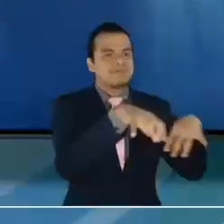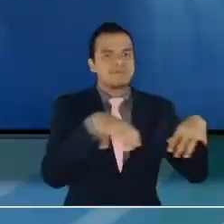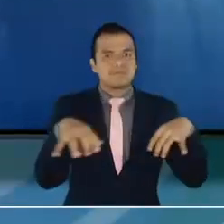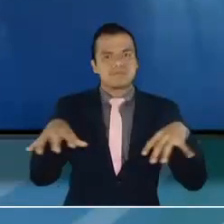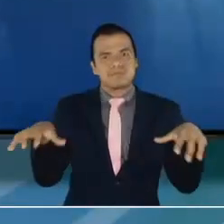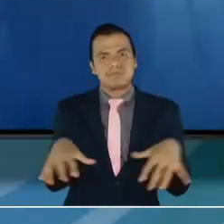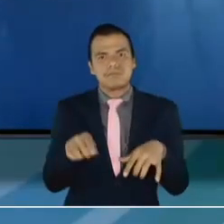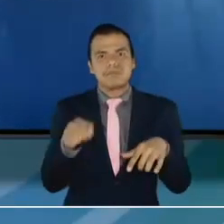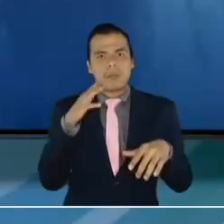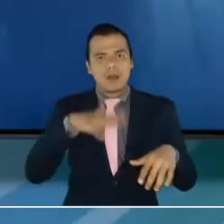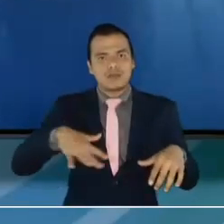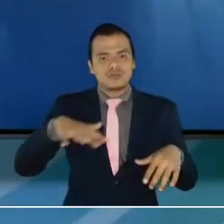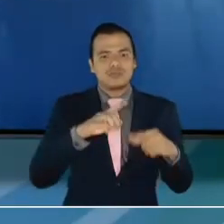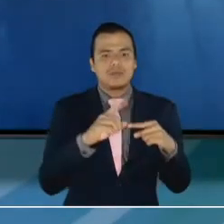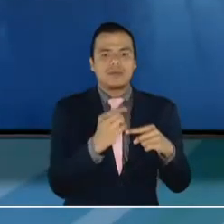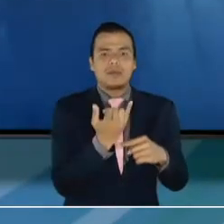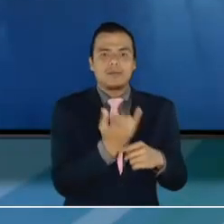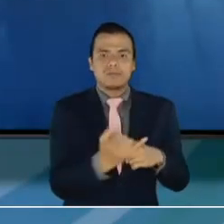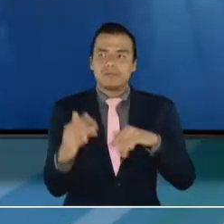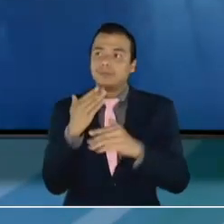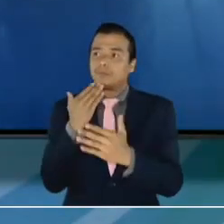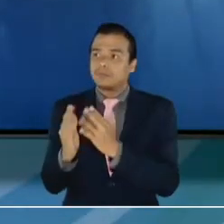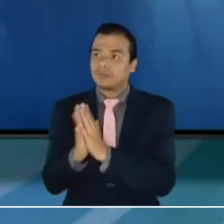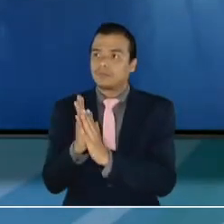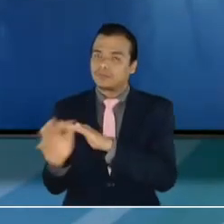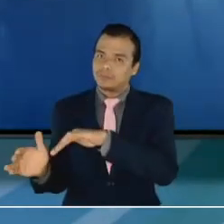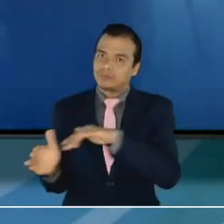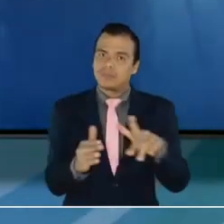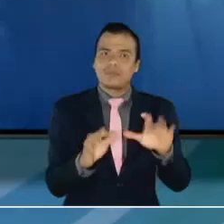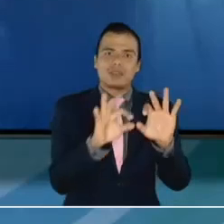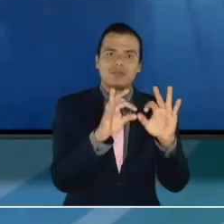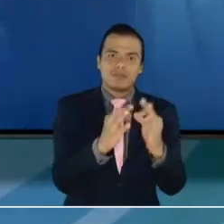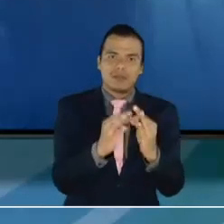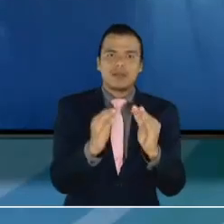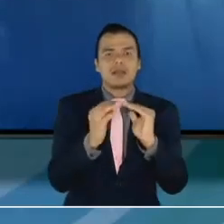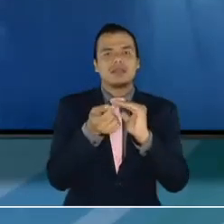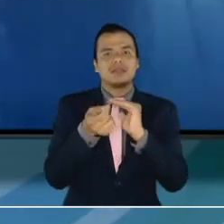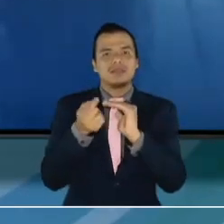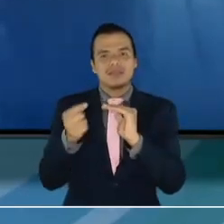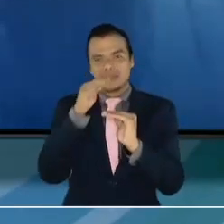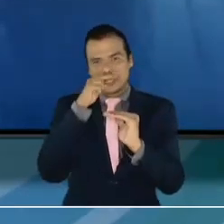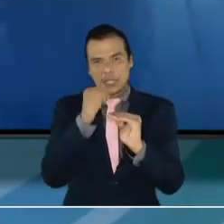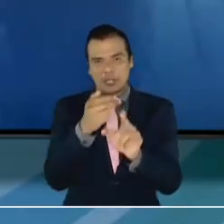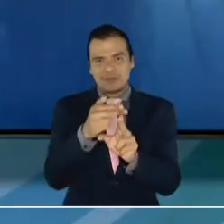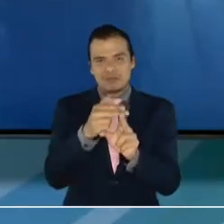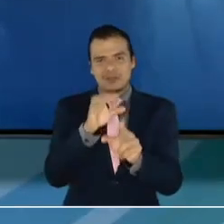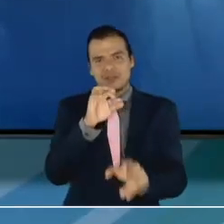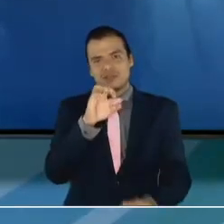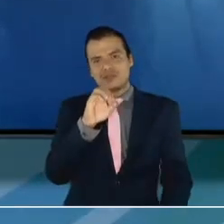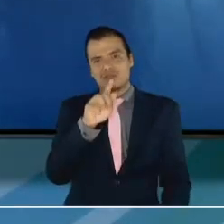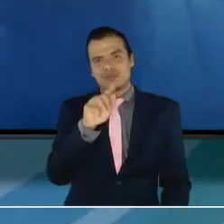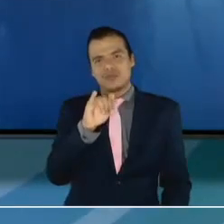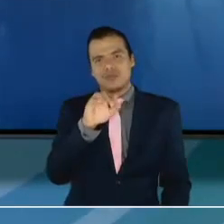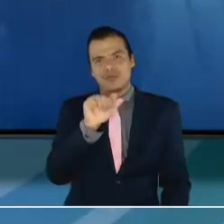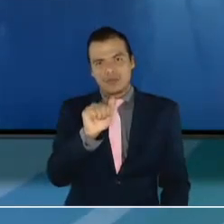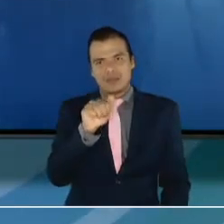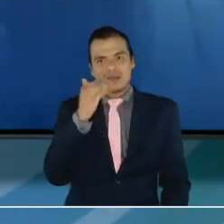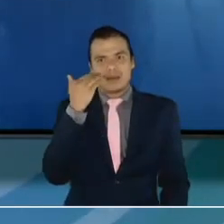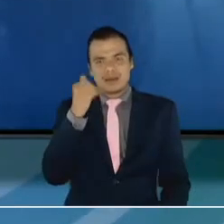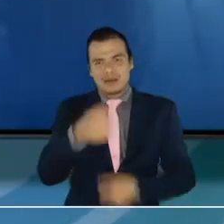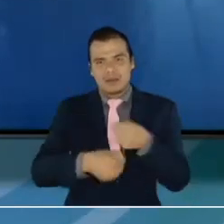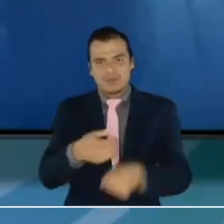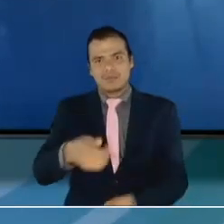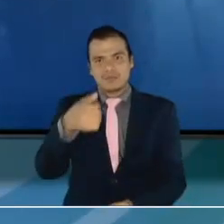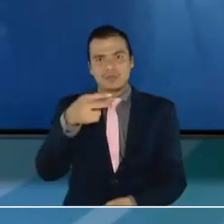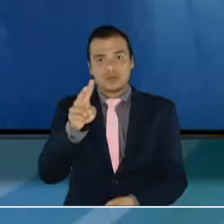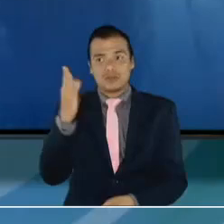Joto, gracias. Y familiares y vecinos de la menor Sofía Delgado no desfallecen en la búsqueda de la menor cuyo rastro se perdió cerca de su